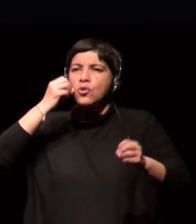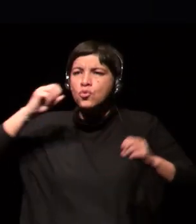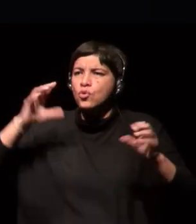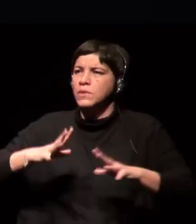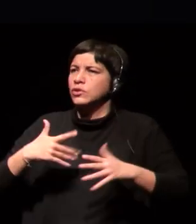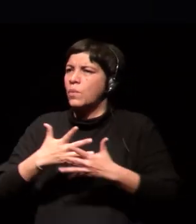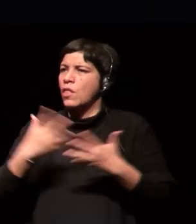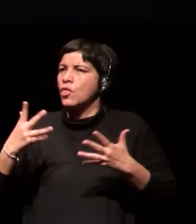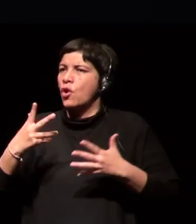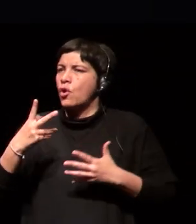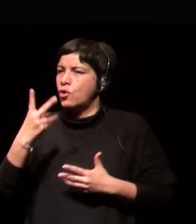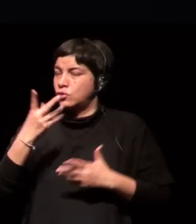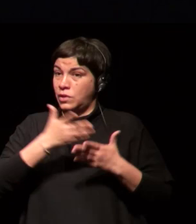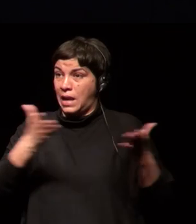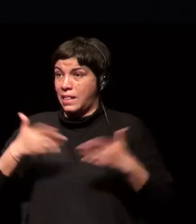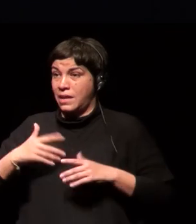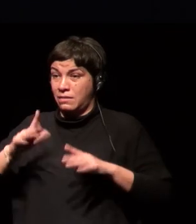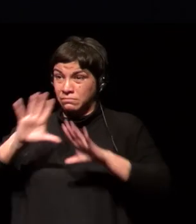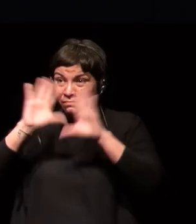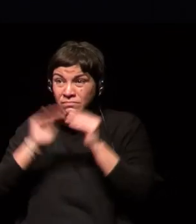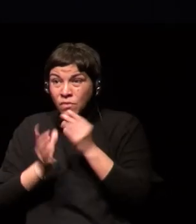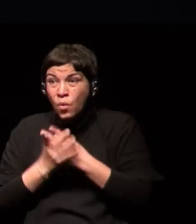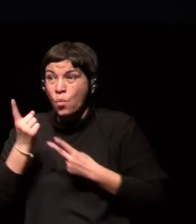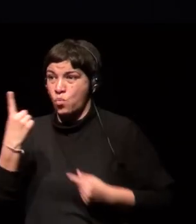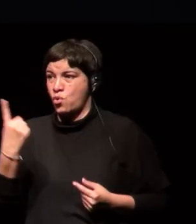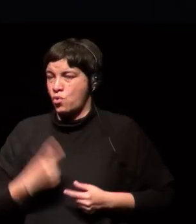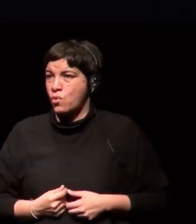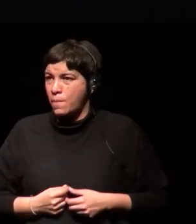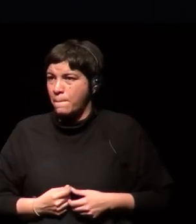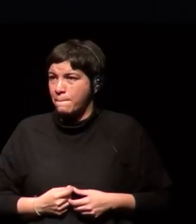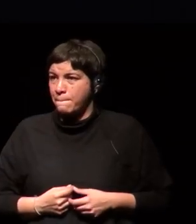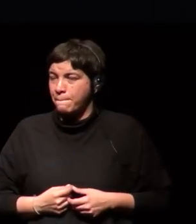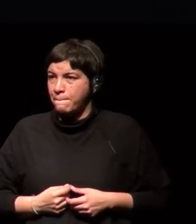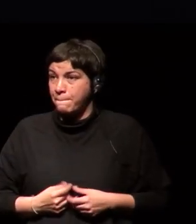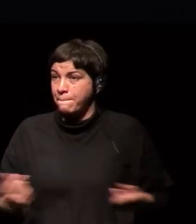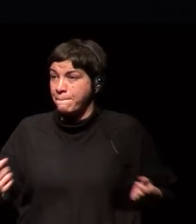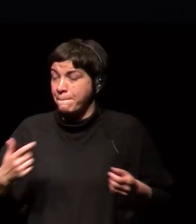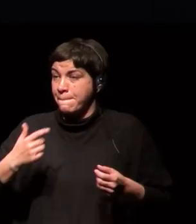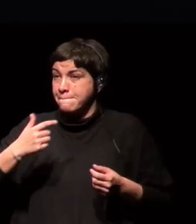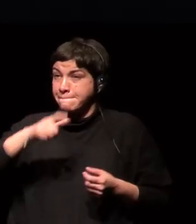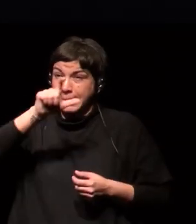uno. Human beings live for 650,000 hours. Los seres humanos viven unas